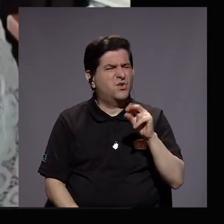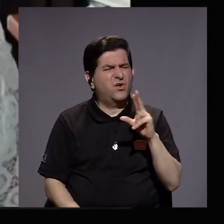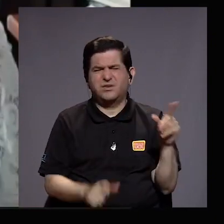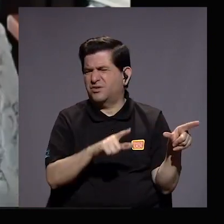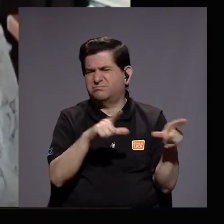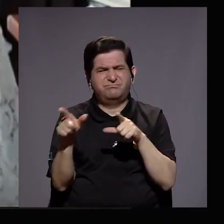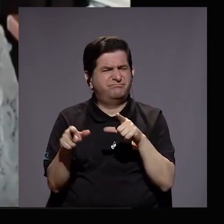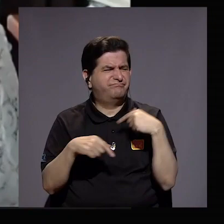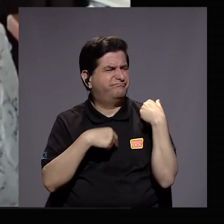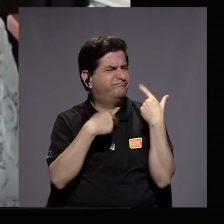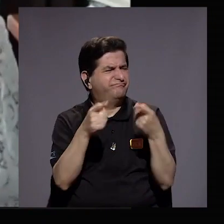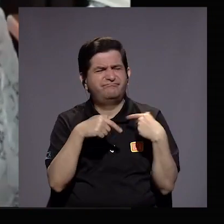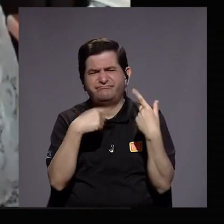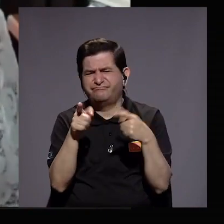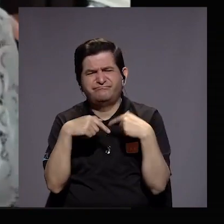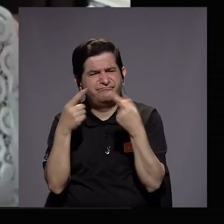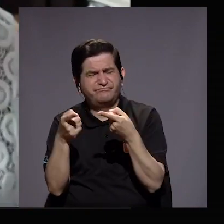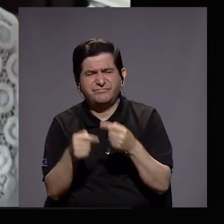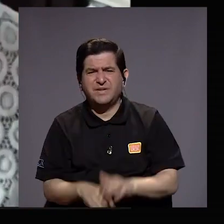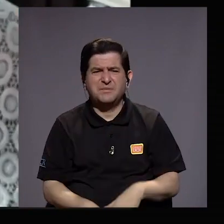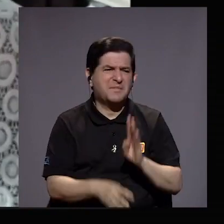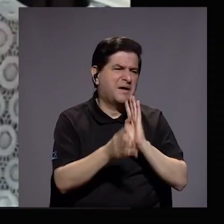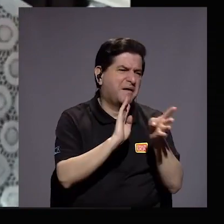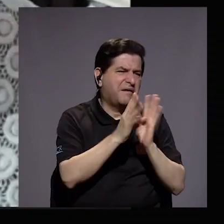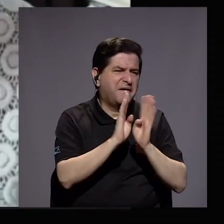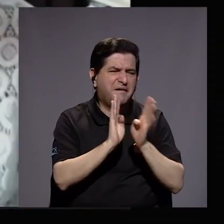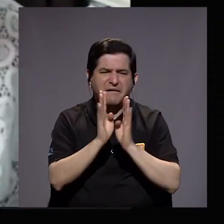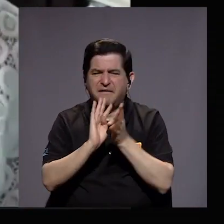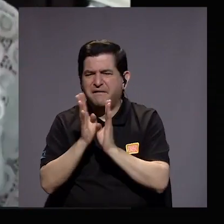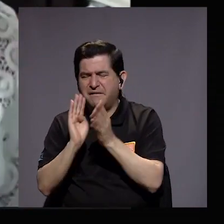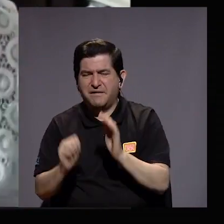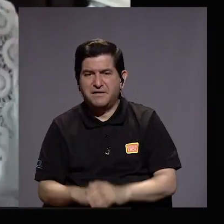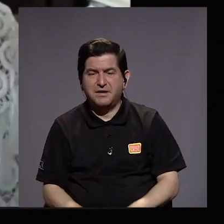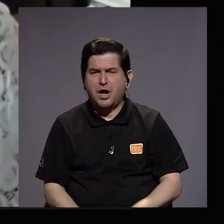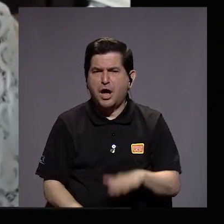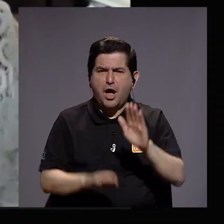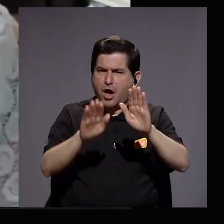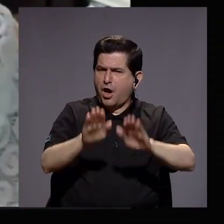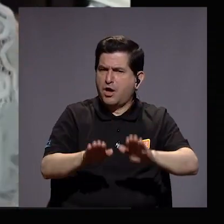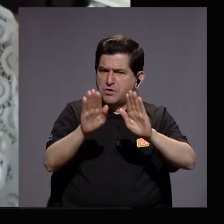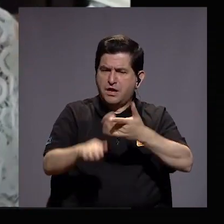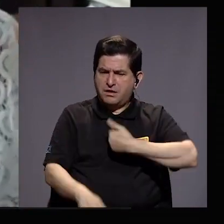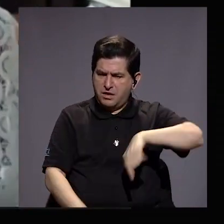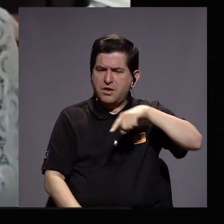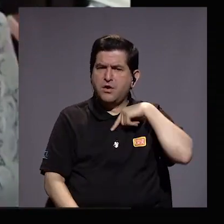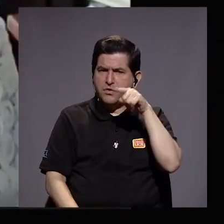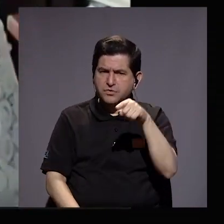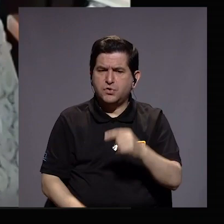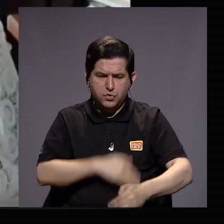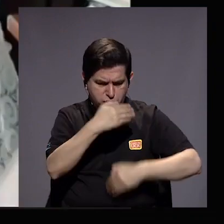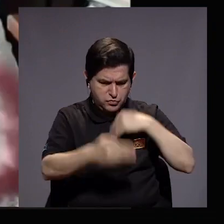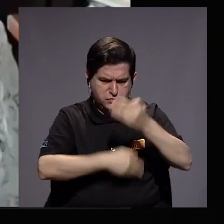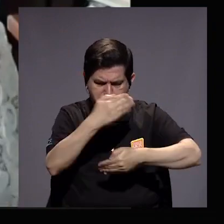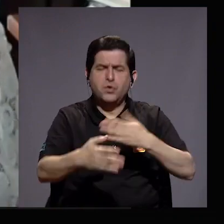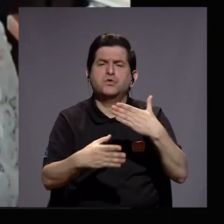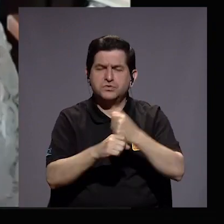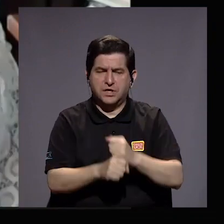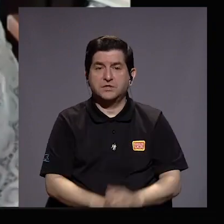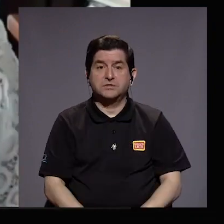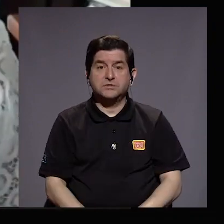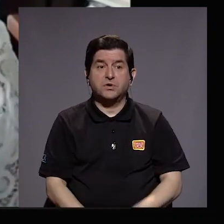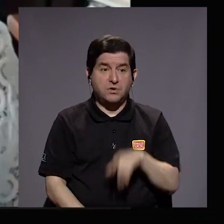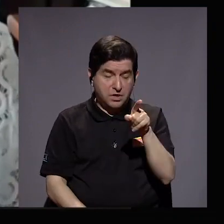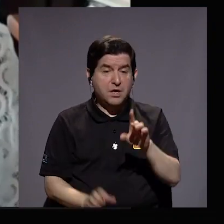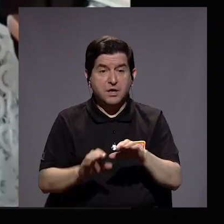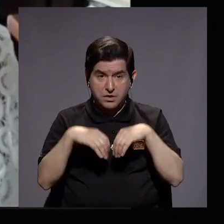la disposición de andar pues tocando tantas puertas. No te preocupes, nosotros te arreglamos todo. Se encargaron